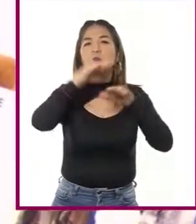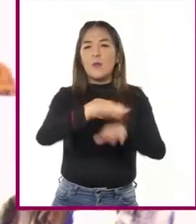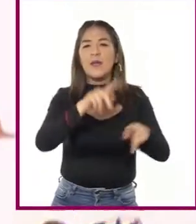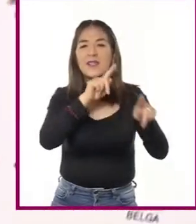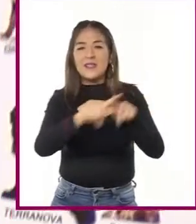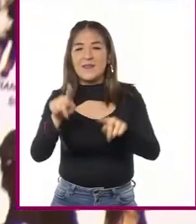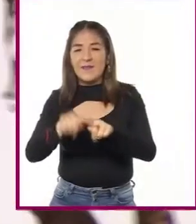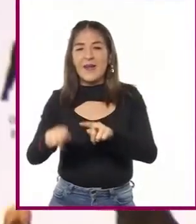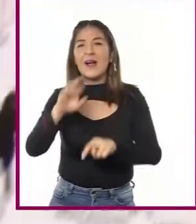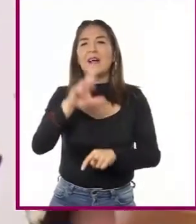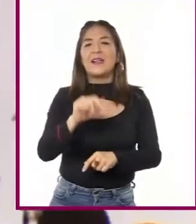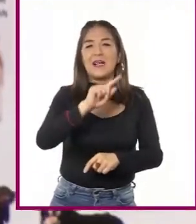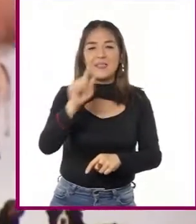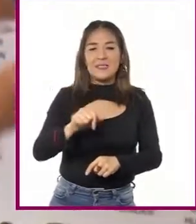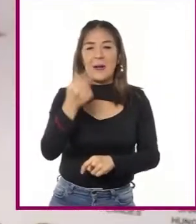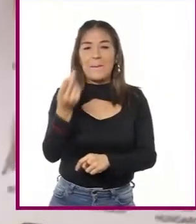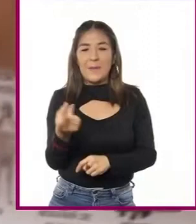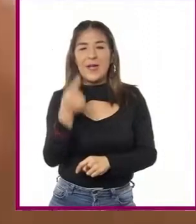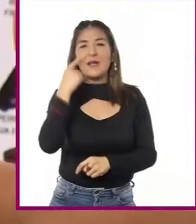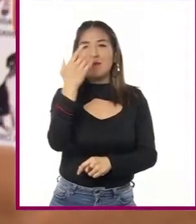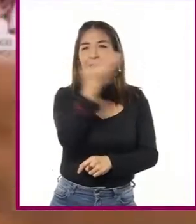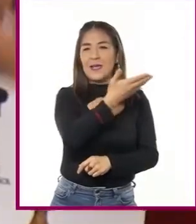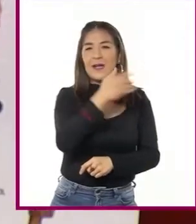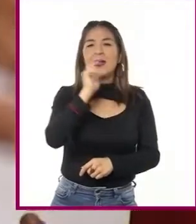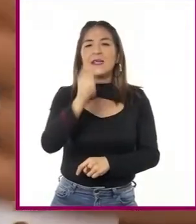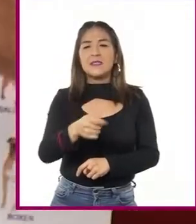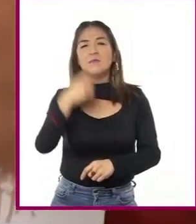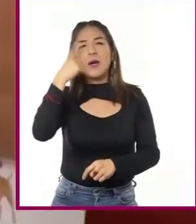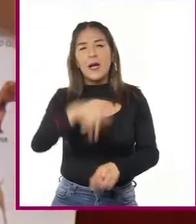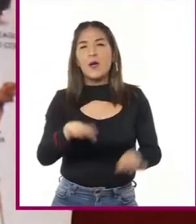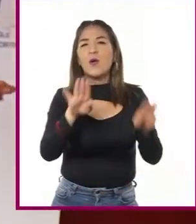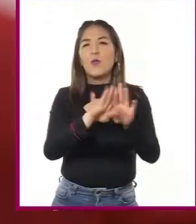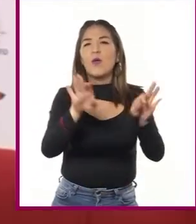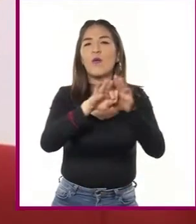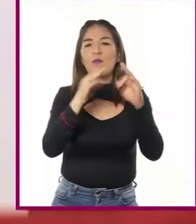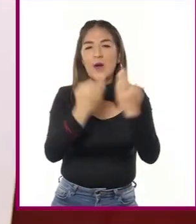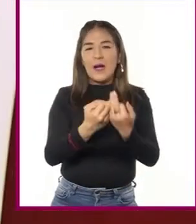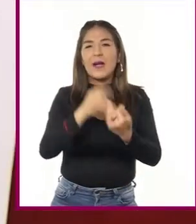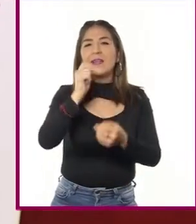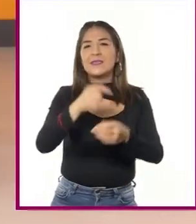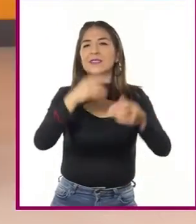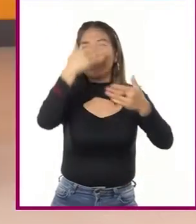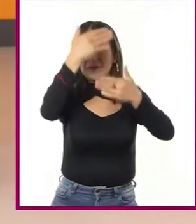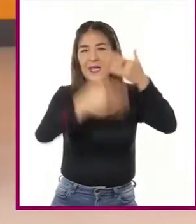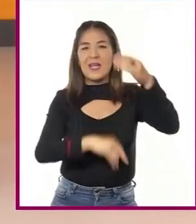razas de los perros, pues estos parámetros nos ayudarán a definir la forma del dispensador.